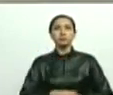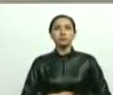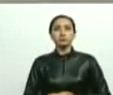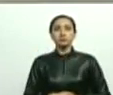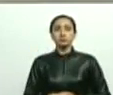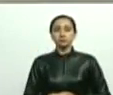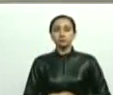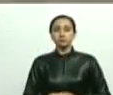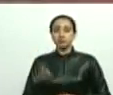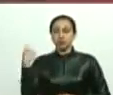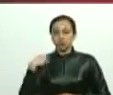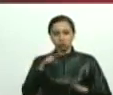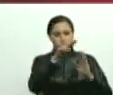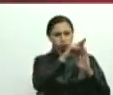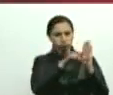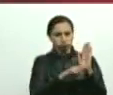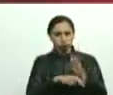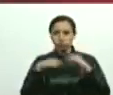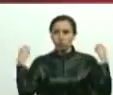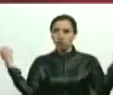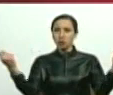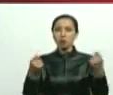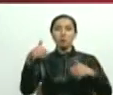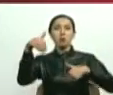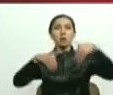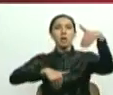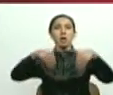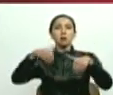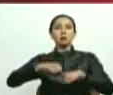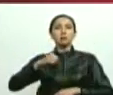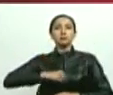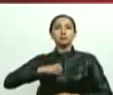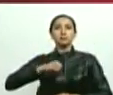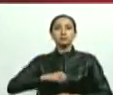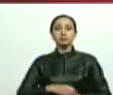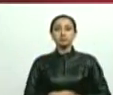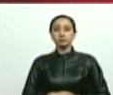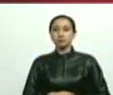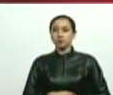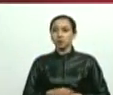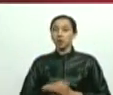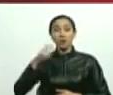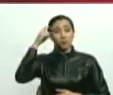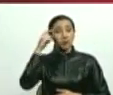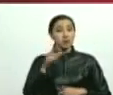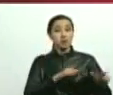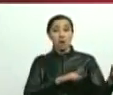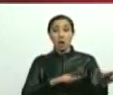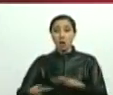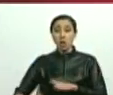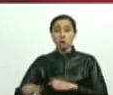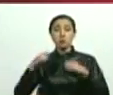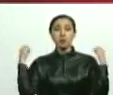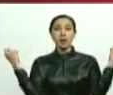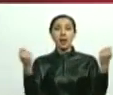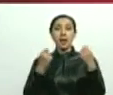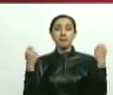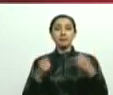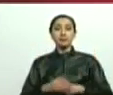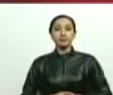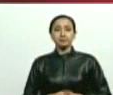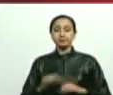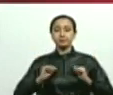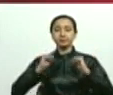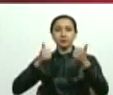Tenemos reglamento para la campaña electoral. Tenemos ya fecha para la campaña electoral. Se